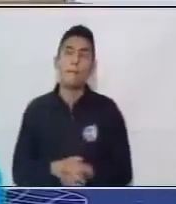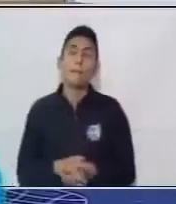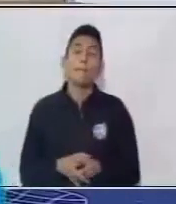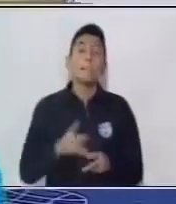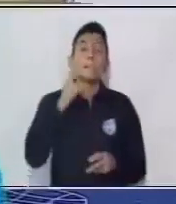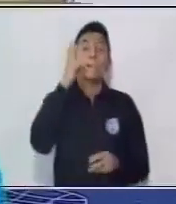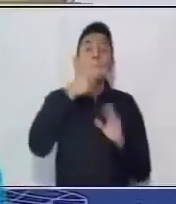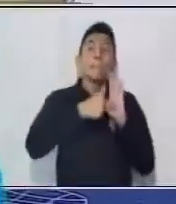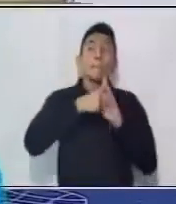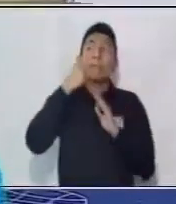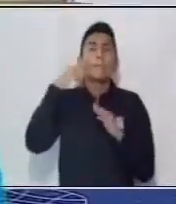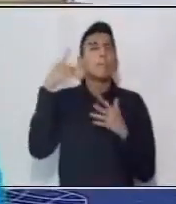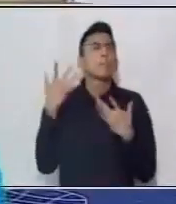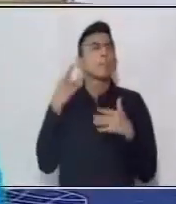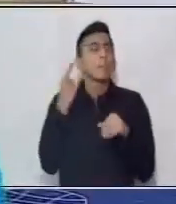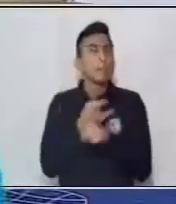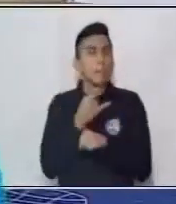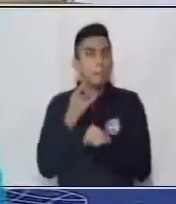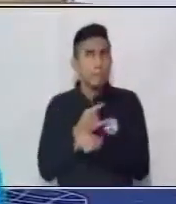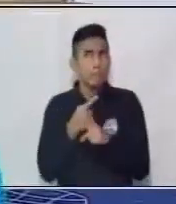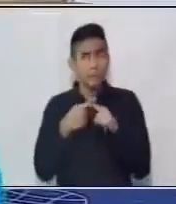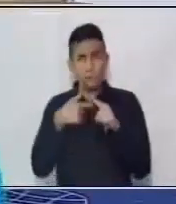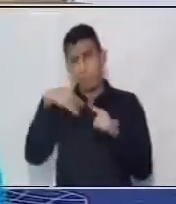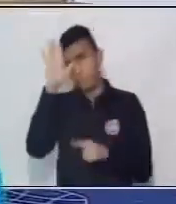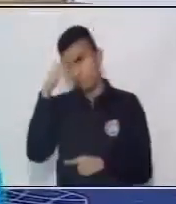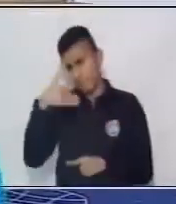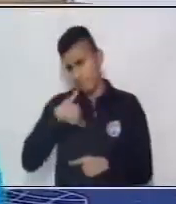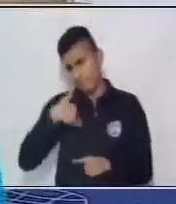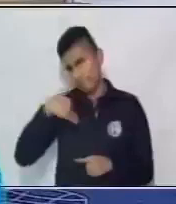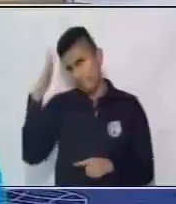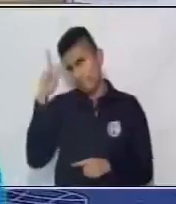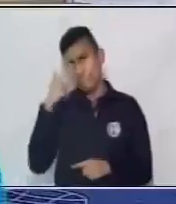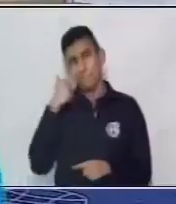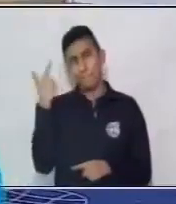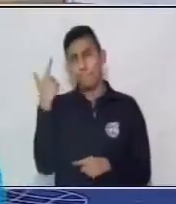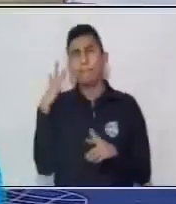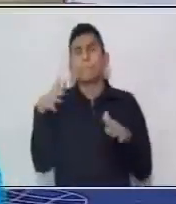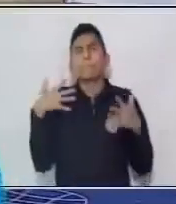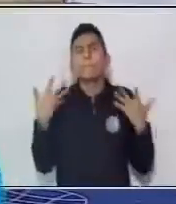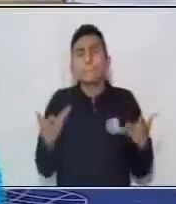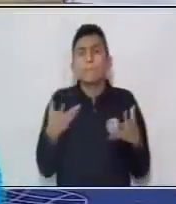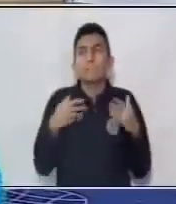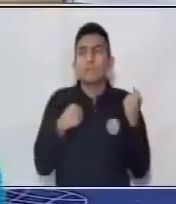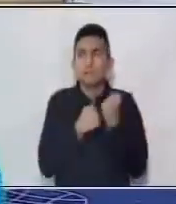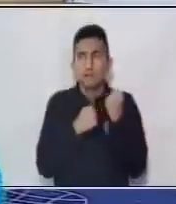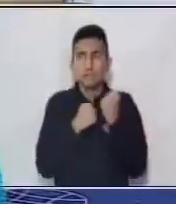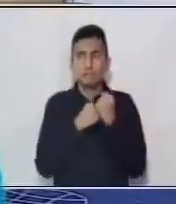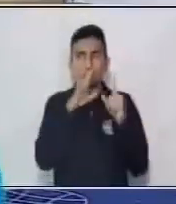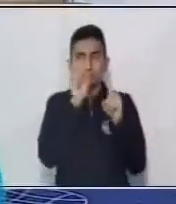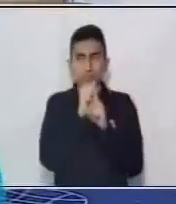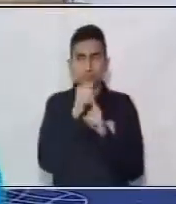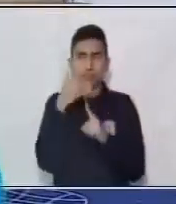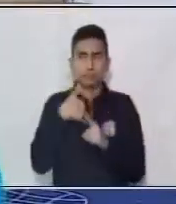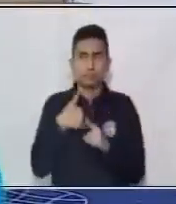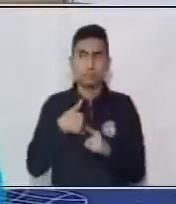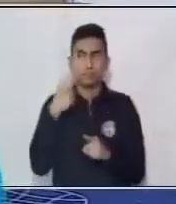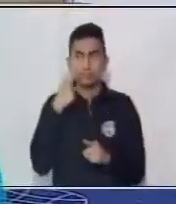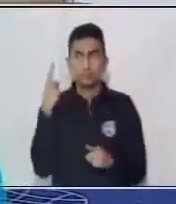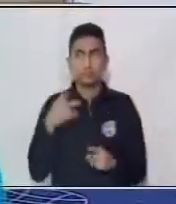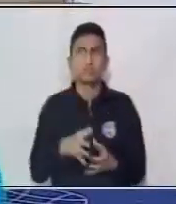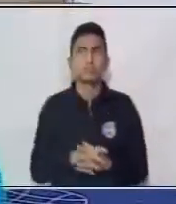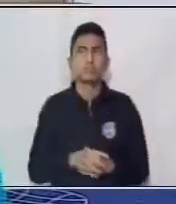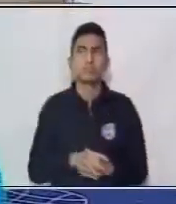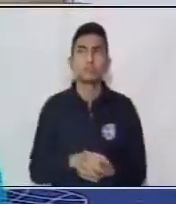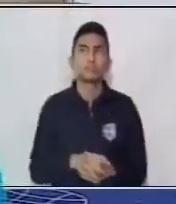son utilizando el 2, pero hay muchos más. Veamos cuáles son los otros que aparecieron. Y aquí